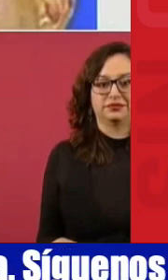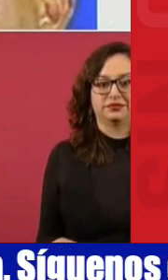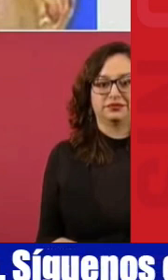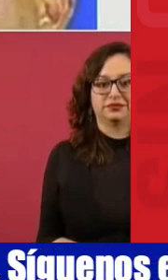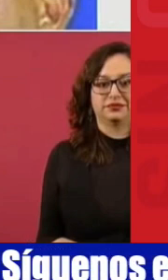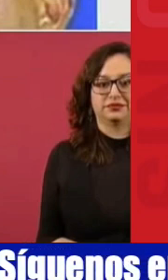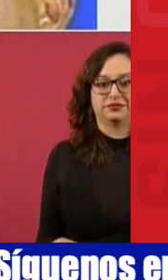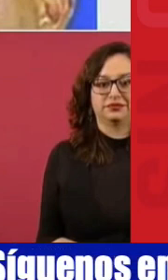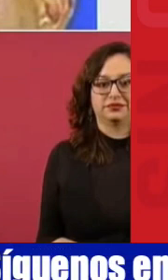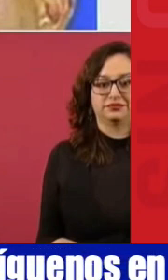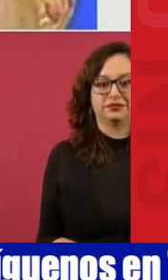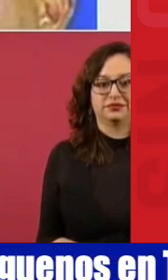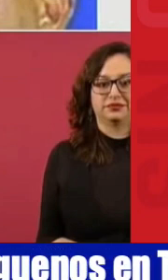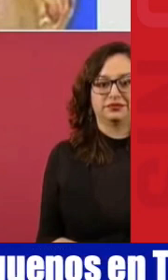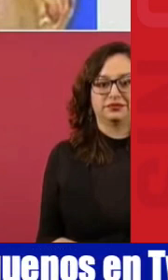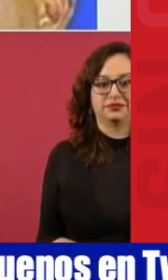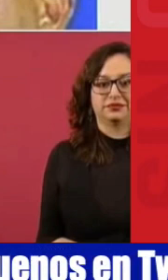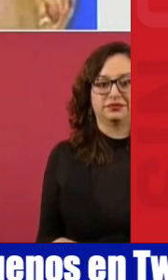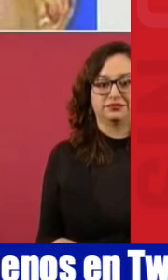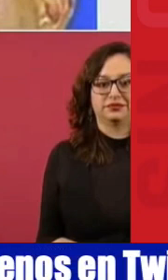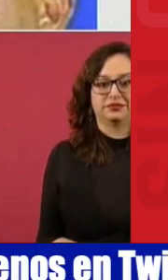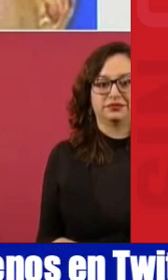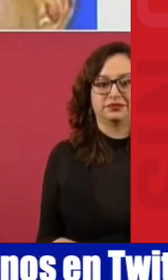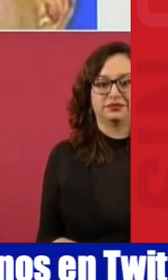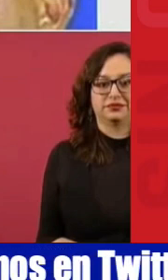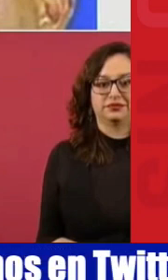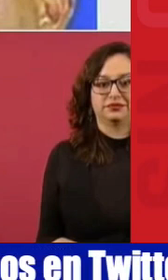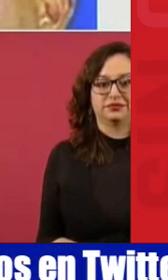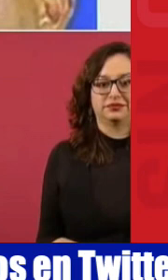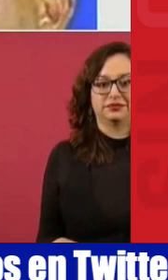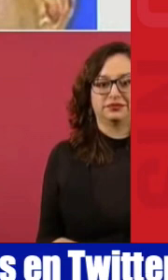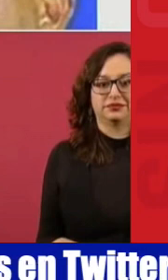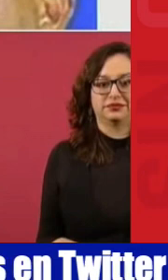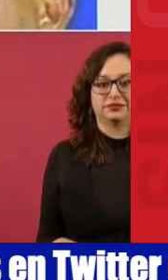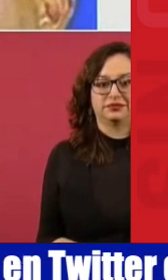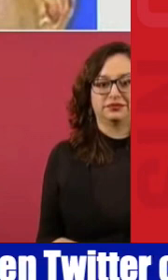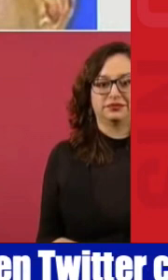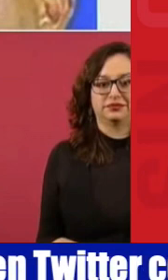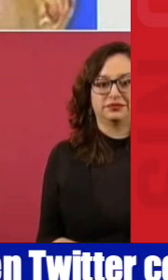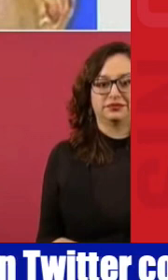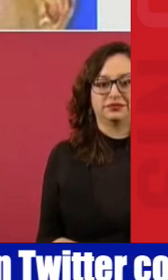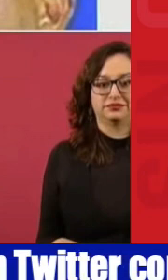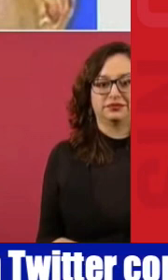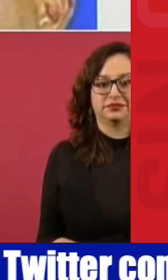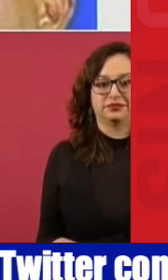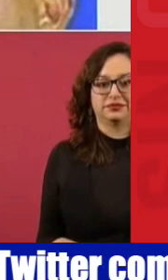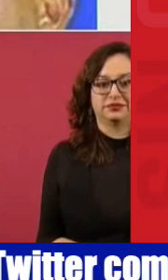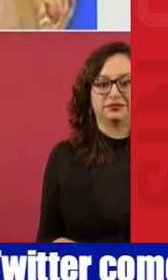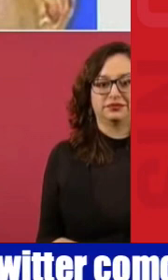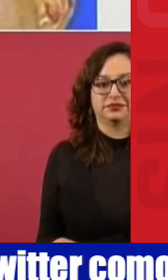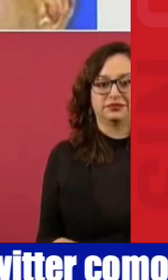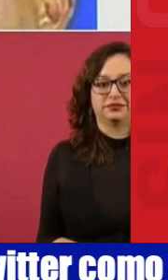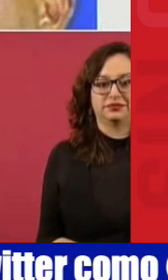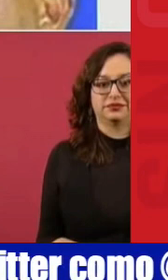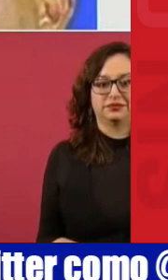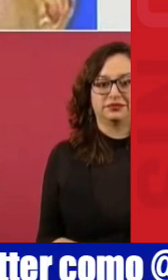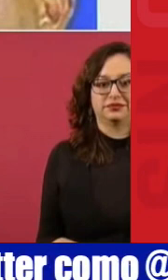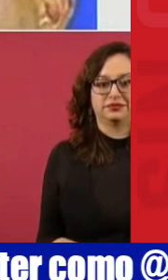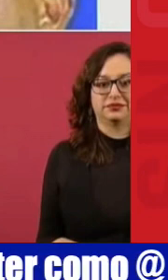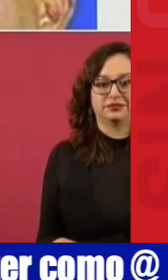pusieron el fracaso. Y le dijo personalmente, abiertamente a Dalila Escobar, corresponsal de